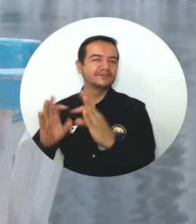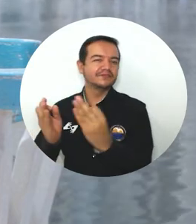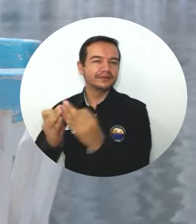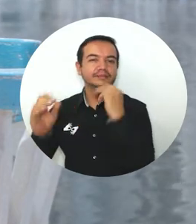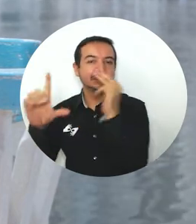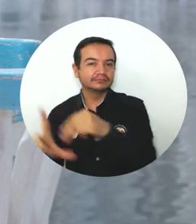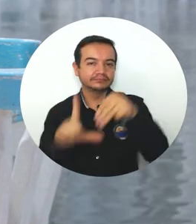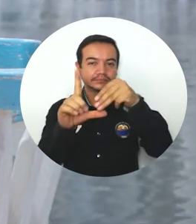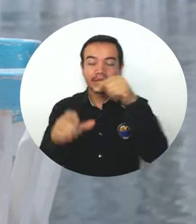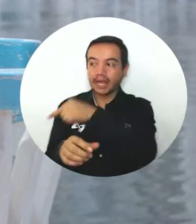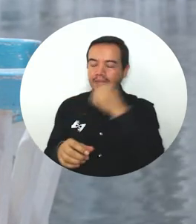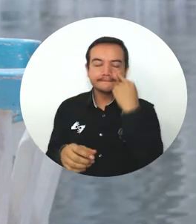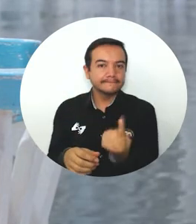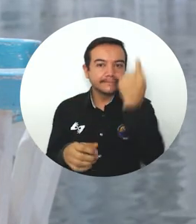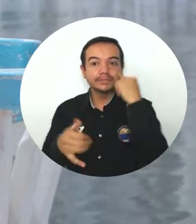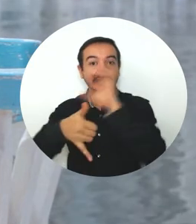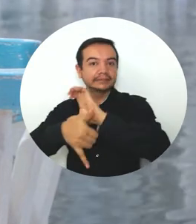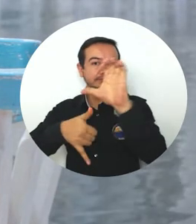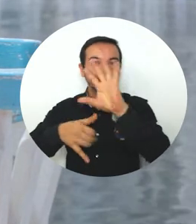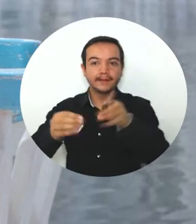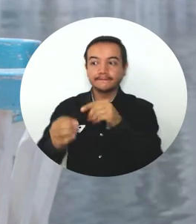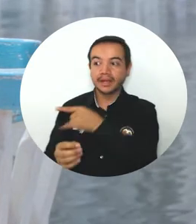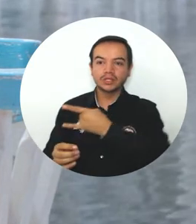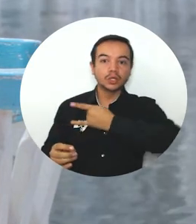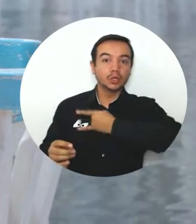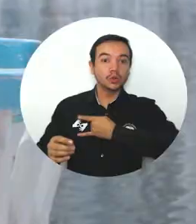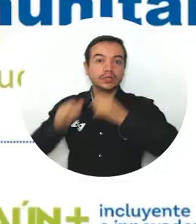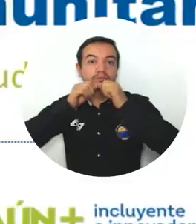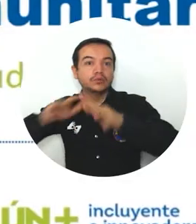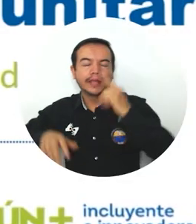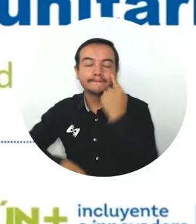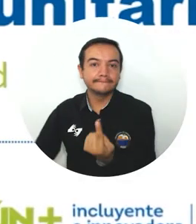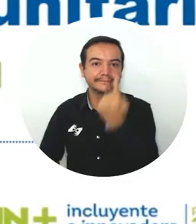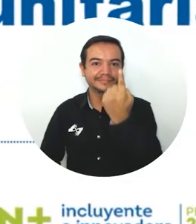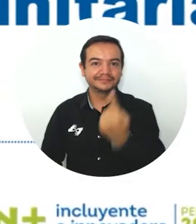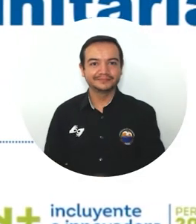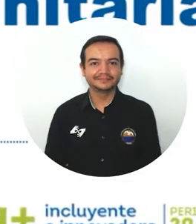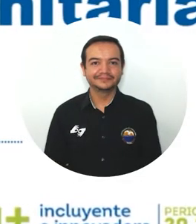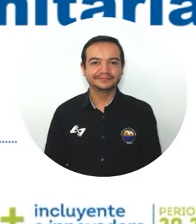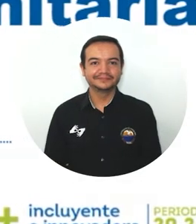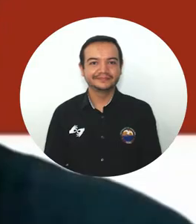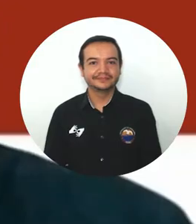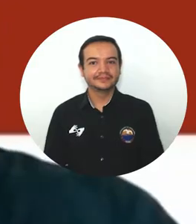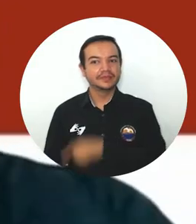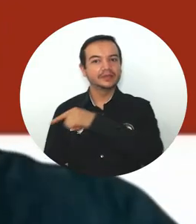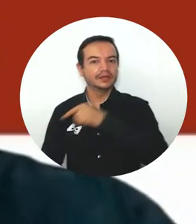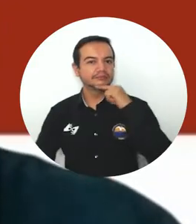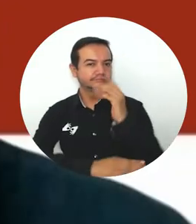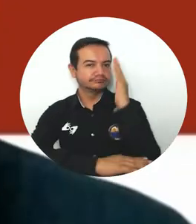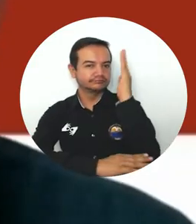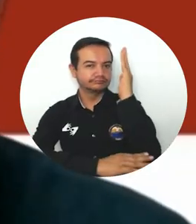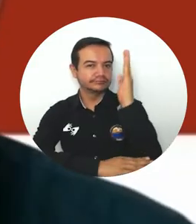región Caribe y el único ofrecido por una universidad pública del país. A través de una conferencia liderada por el